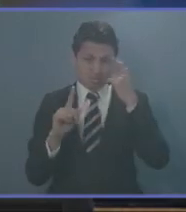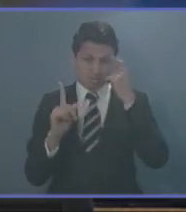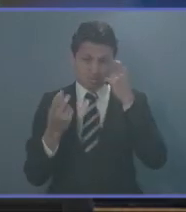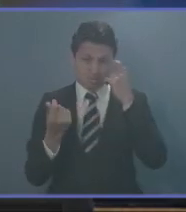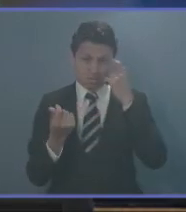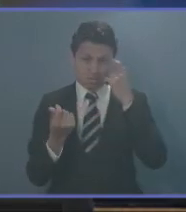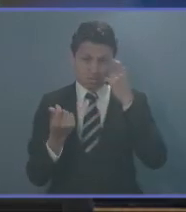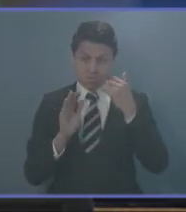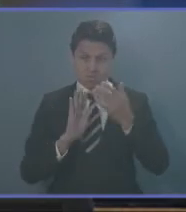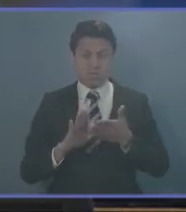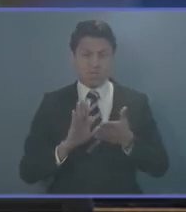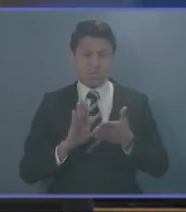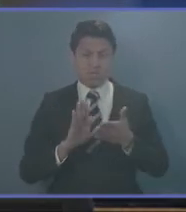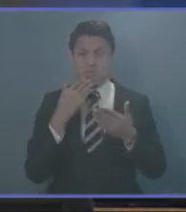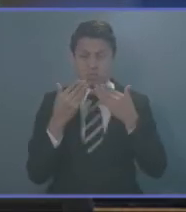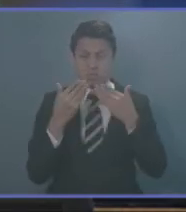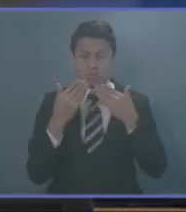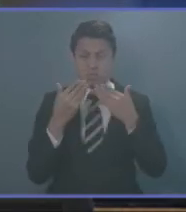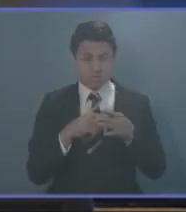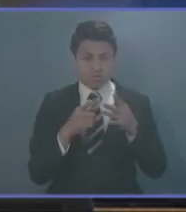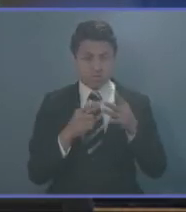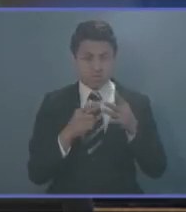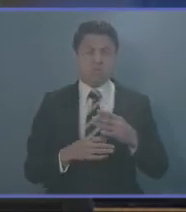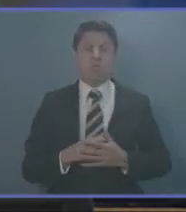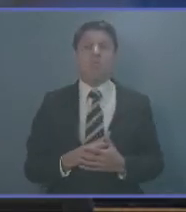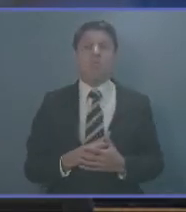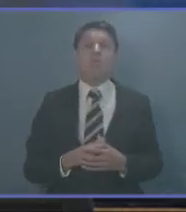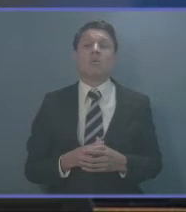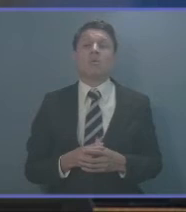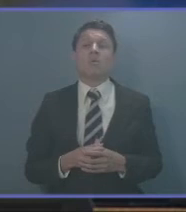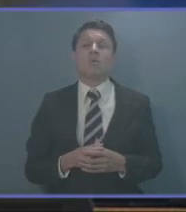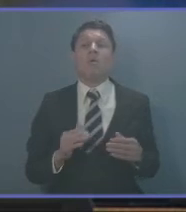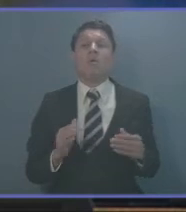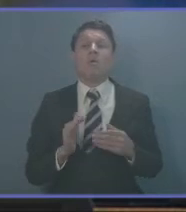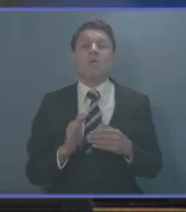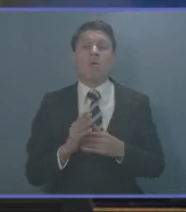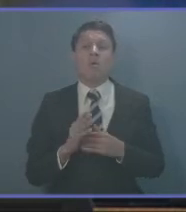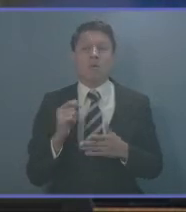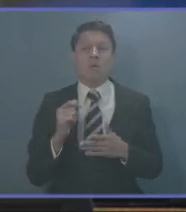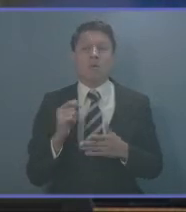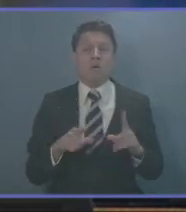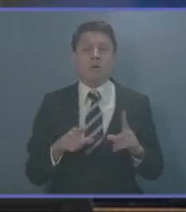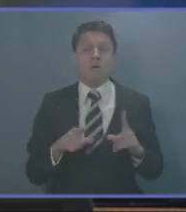en las condiciones que se señalan en esta disposición causarán un interés moratorio de